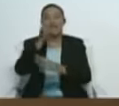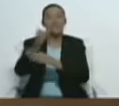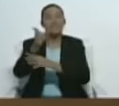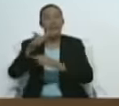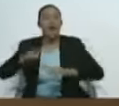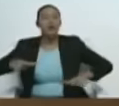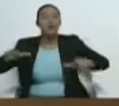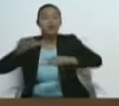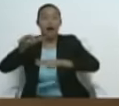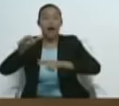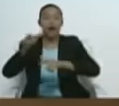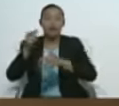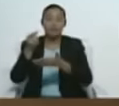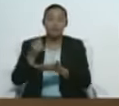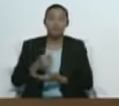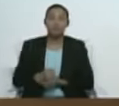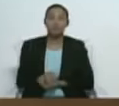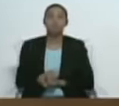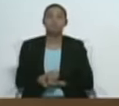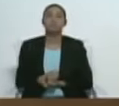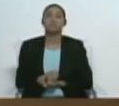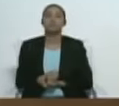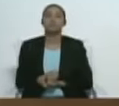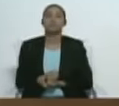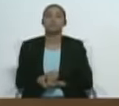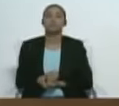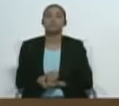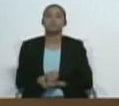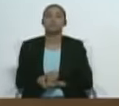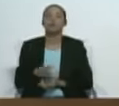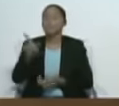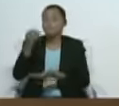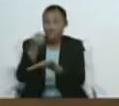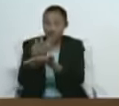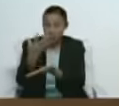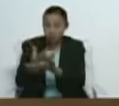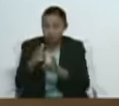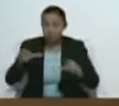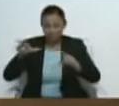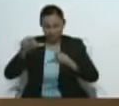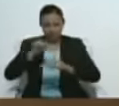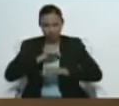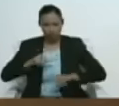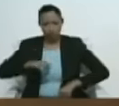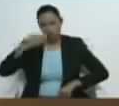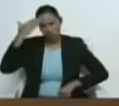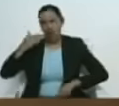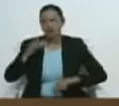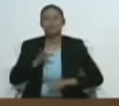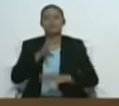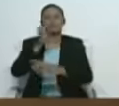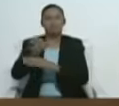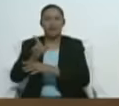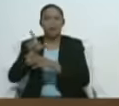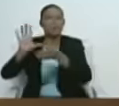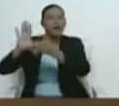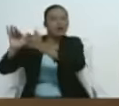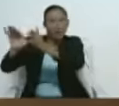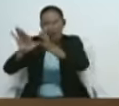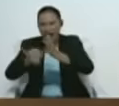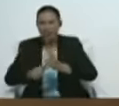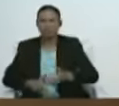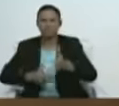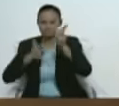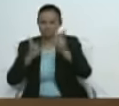maconi allá en el estado monagas en maturín y también Iniciar una ola de violencia